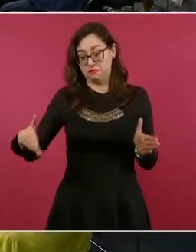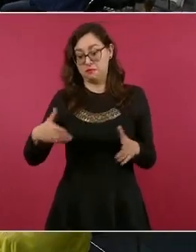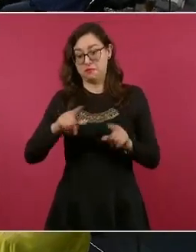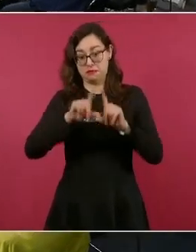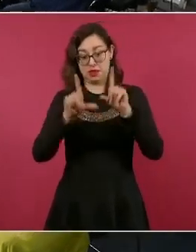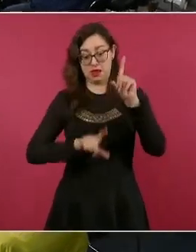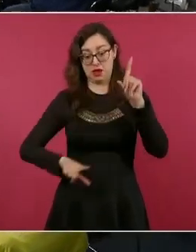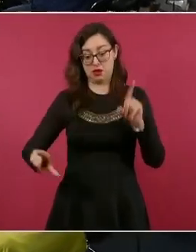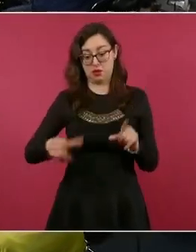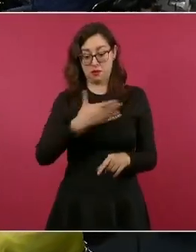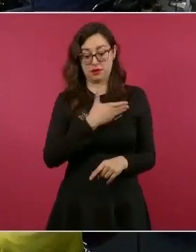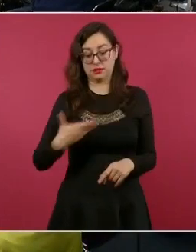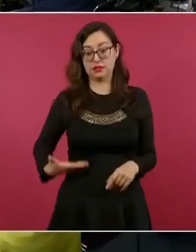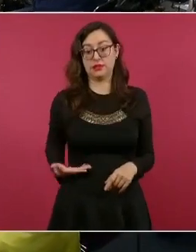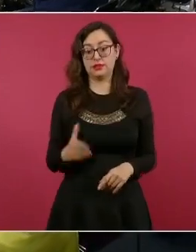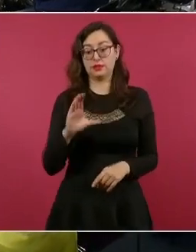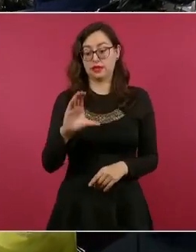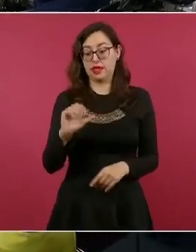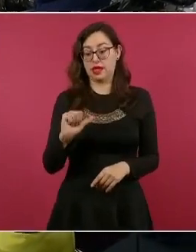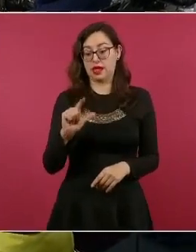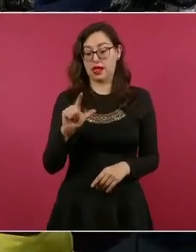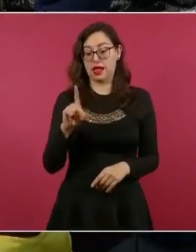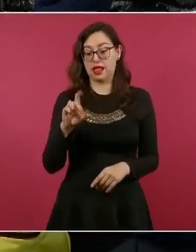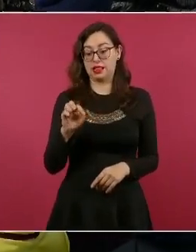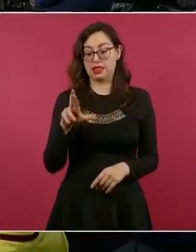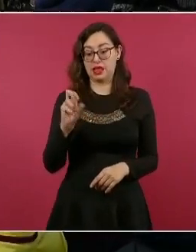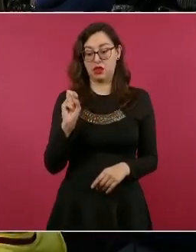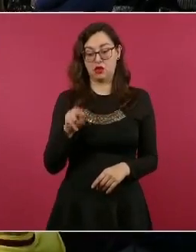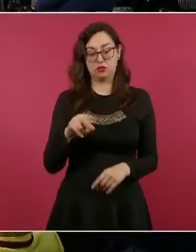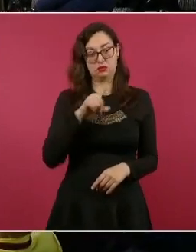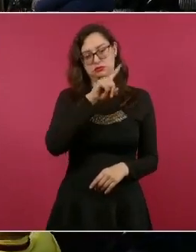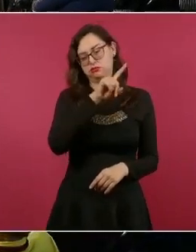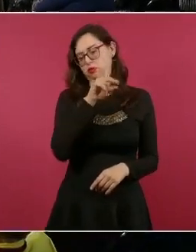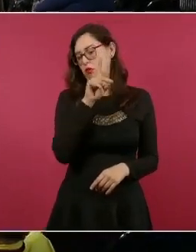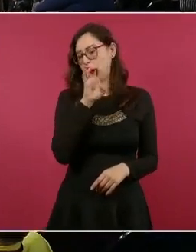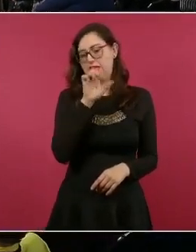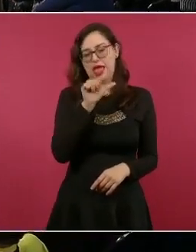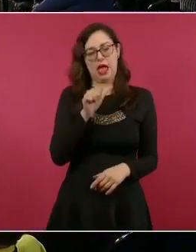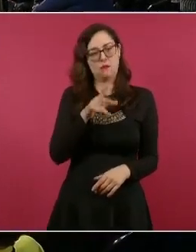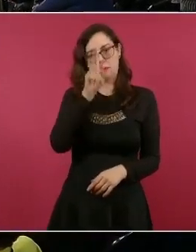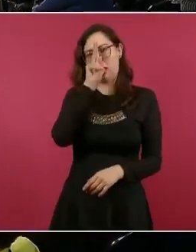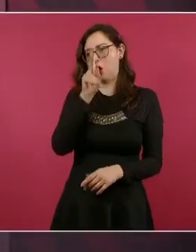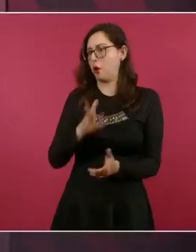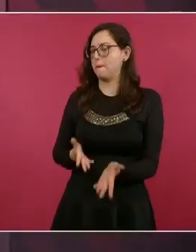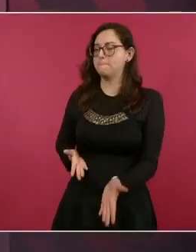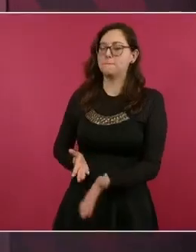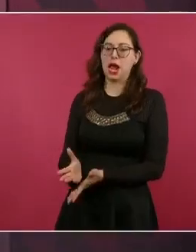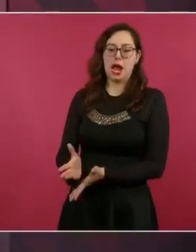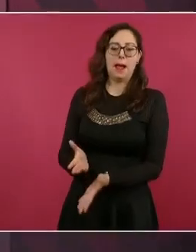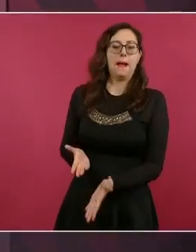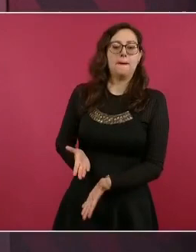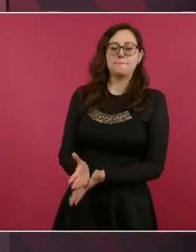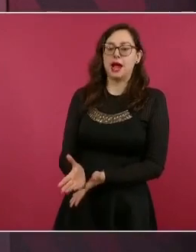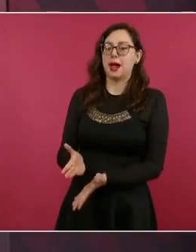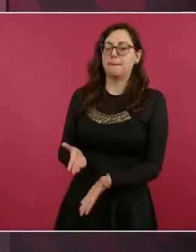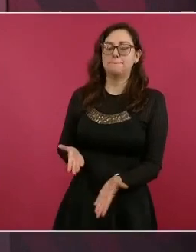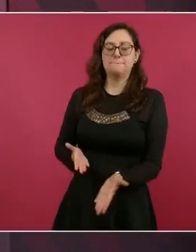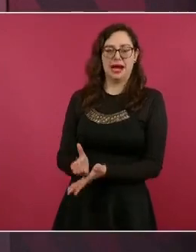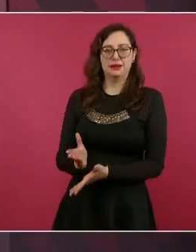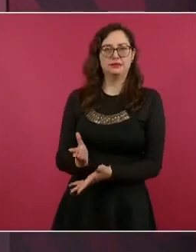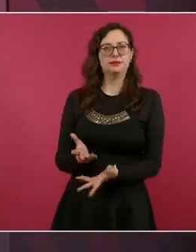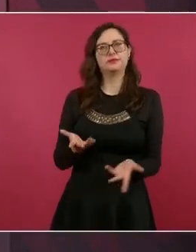Es como una especie de lo que era el CISEN, o el grupo de